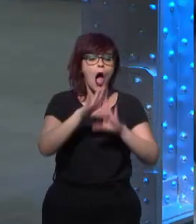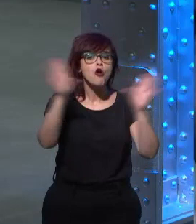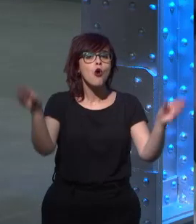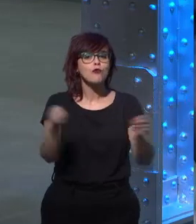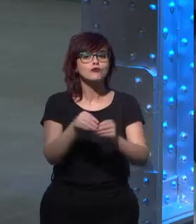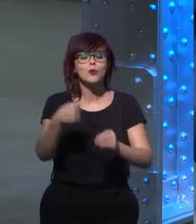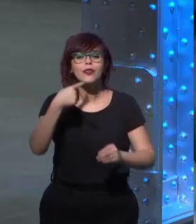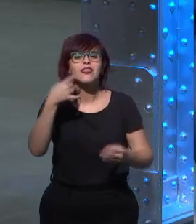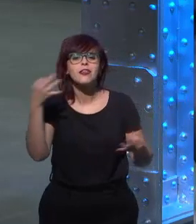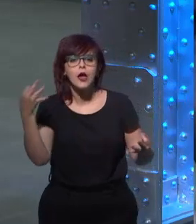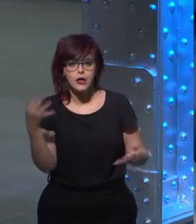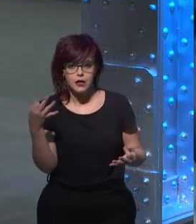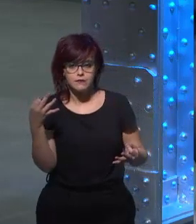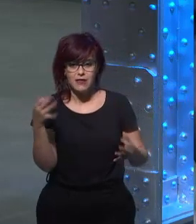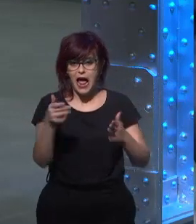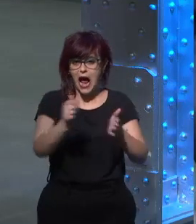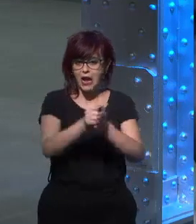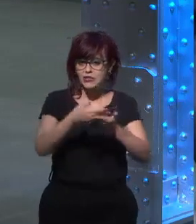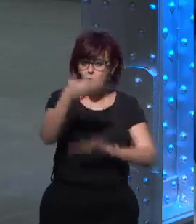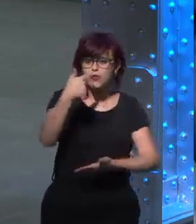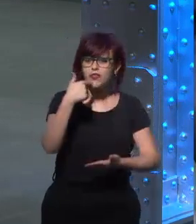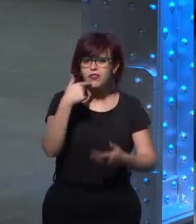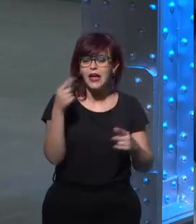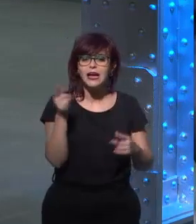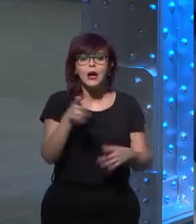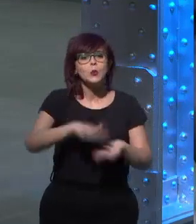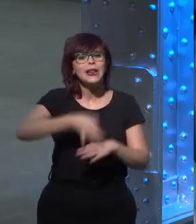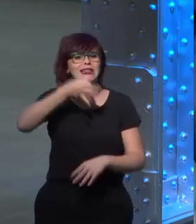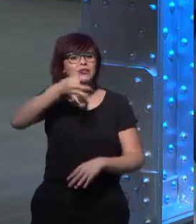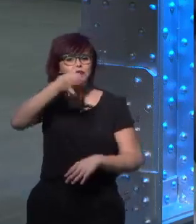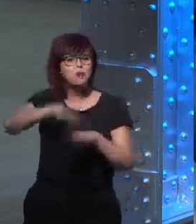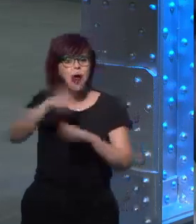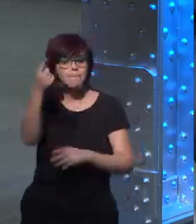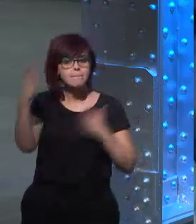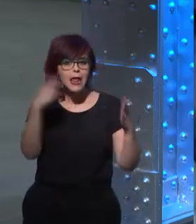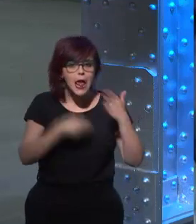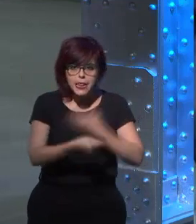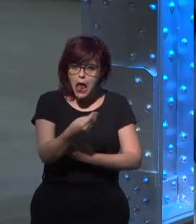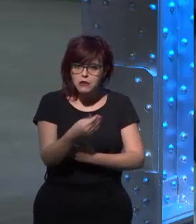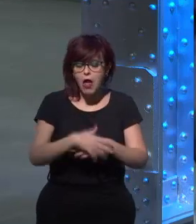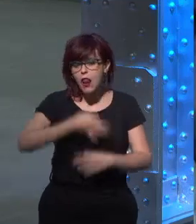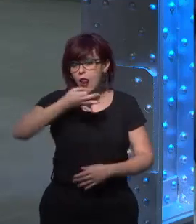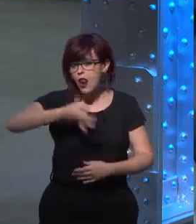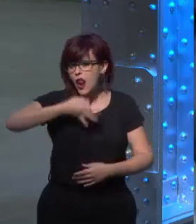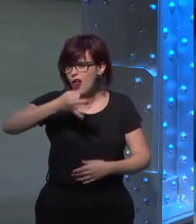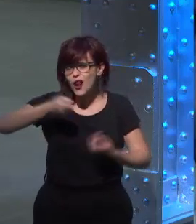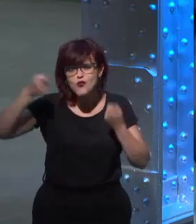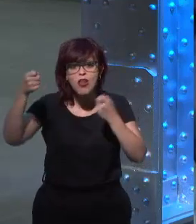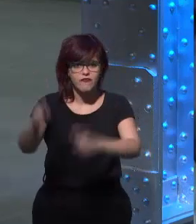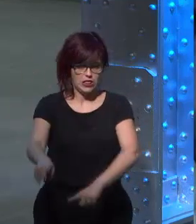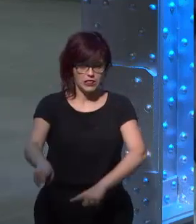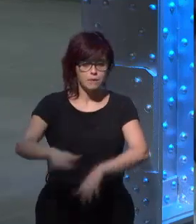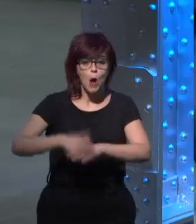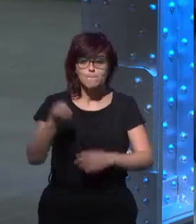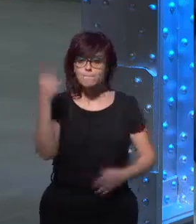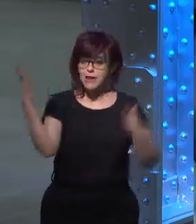era, yo creo que decía el articulista que no valía la pena hacer un discurso para los millennials. Y yo le digo que efectivamente tiene razón, porque los millennials